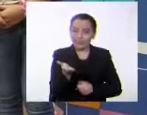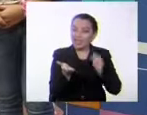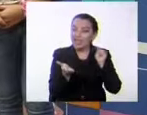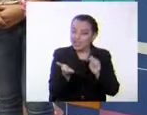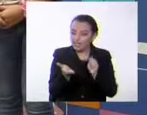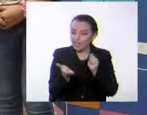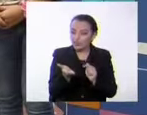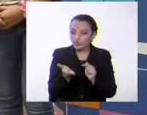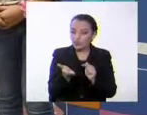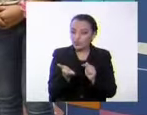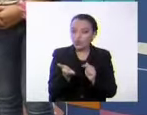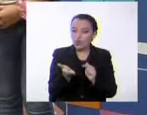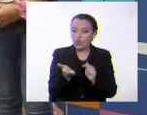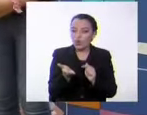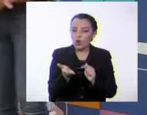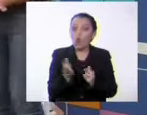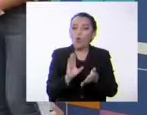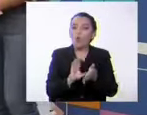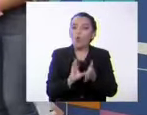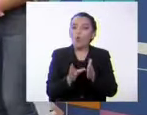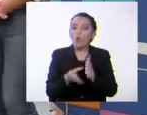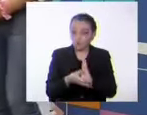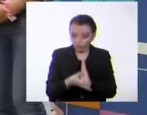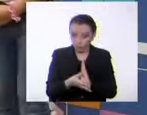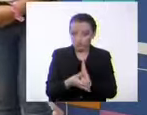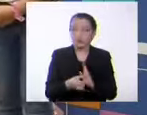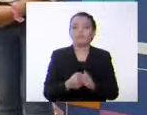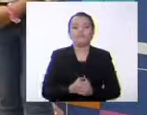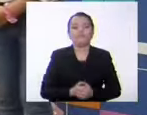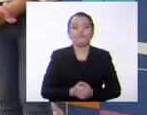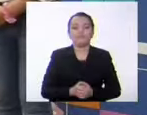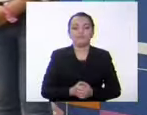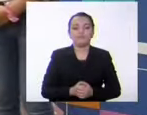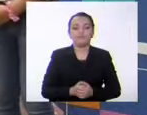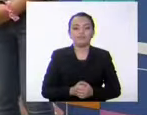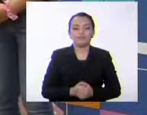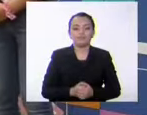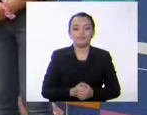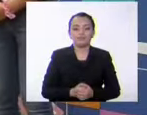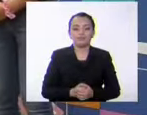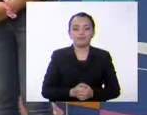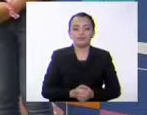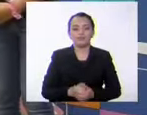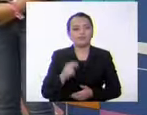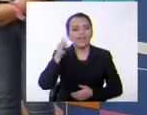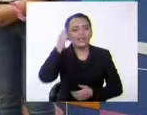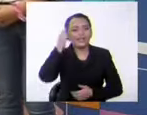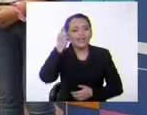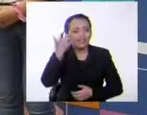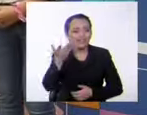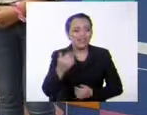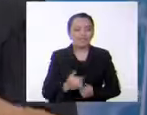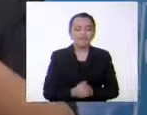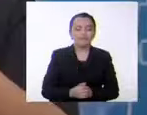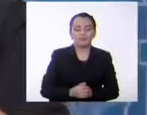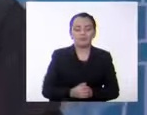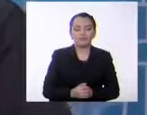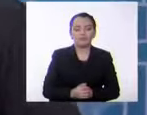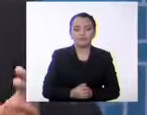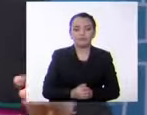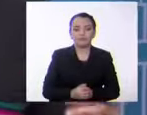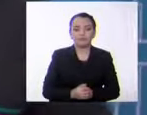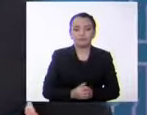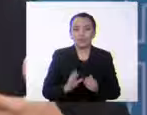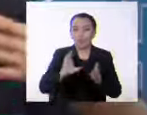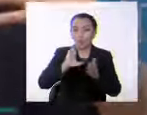con la noción de cultura, cuando hablamos de cultura. Entonces, ¿qué significa eso? Vamos a verlo desde esta manera. El ser